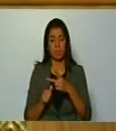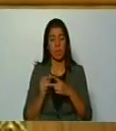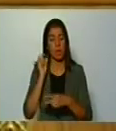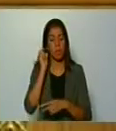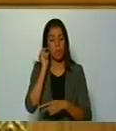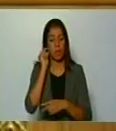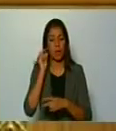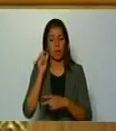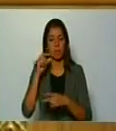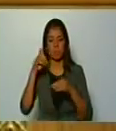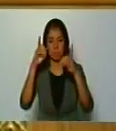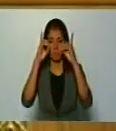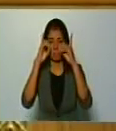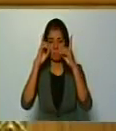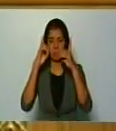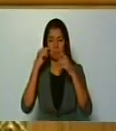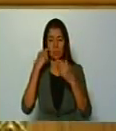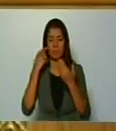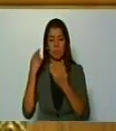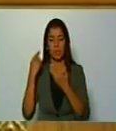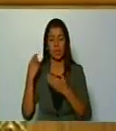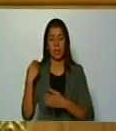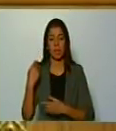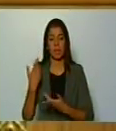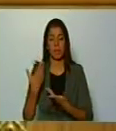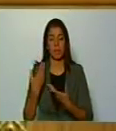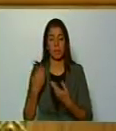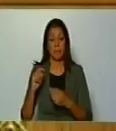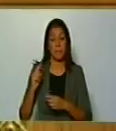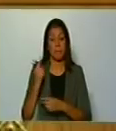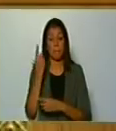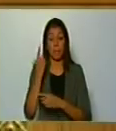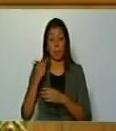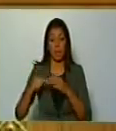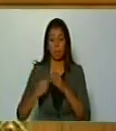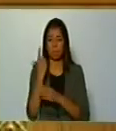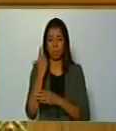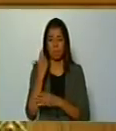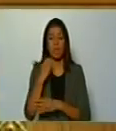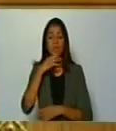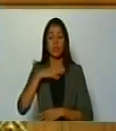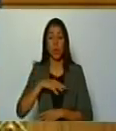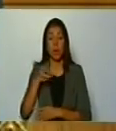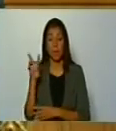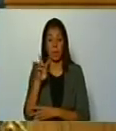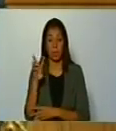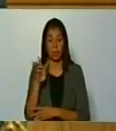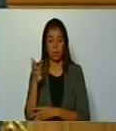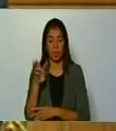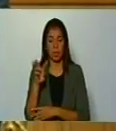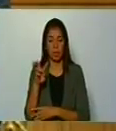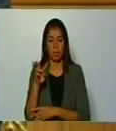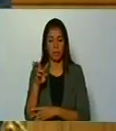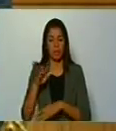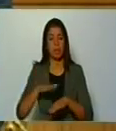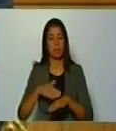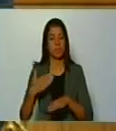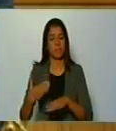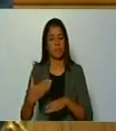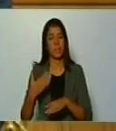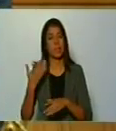Rodríguez. En primer lugar, de inédita y de histórica, por los referentes que